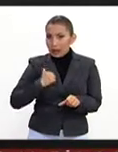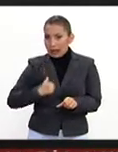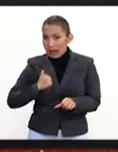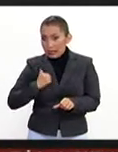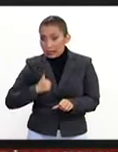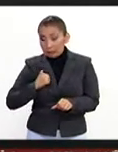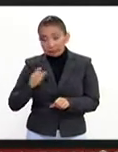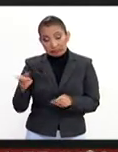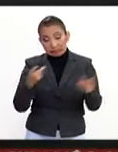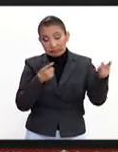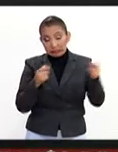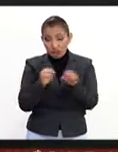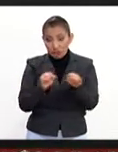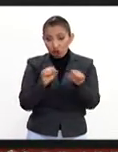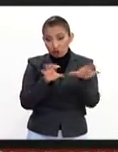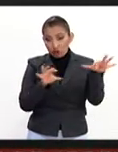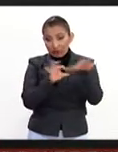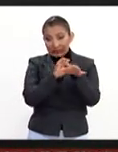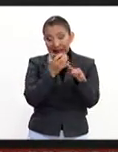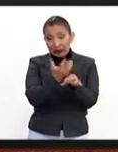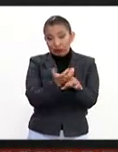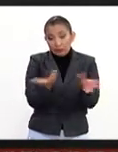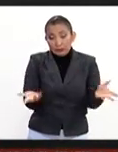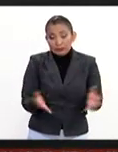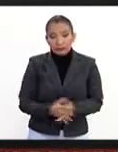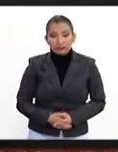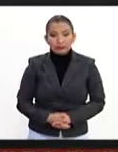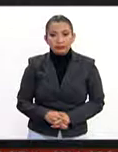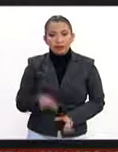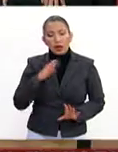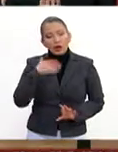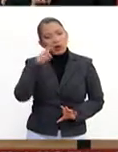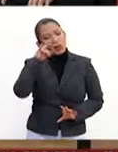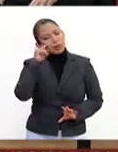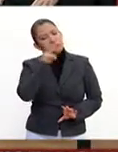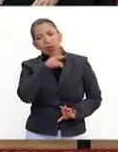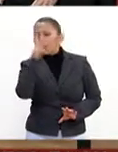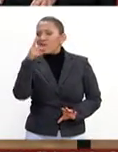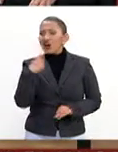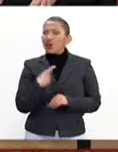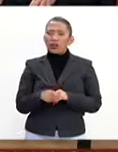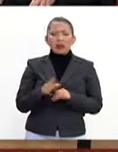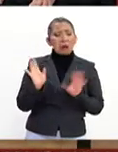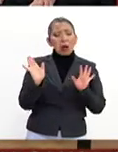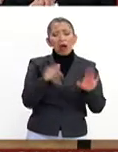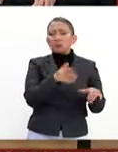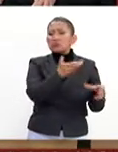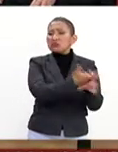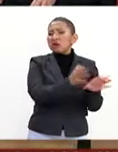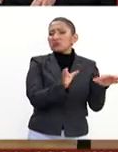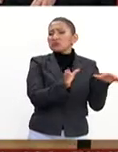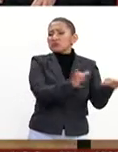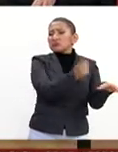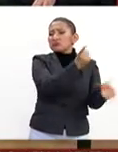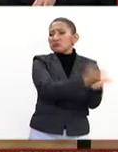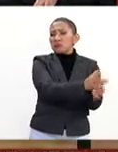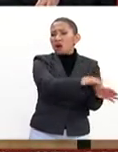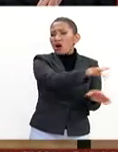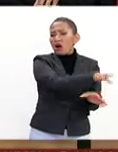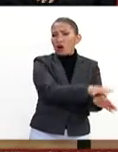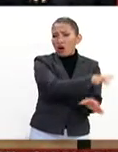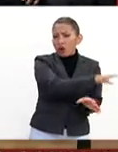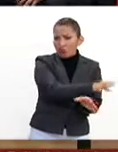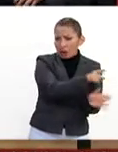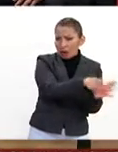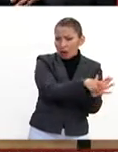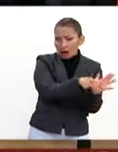Canadá, socios de Estados Unidos, ¿no? A simple vista pareciera que a México no le... pues no interfiere